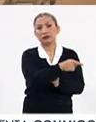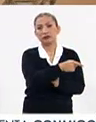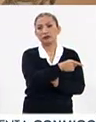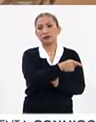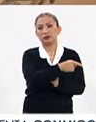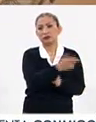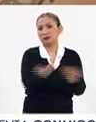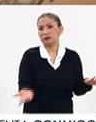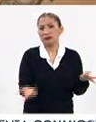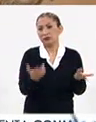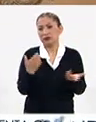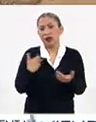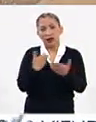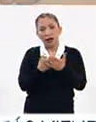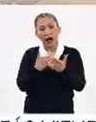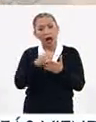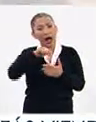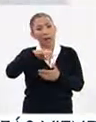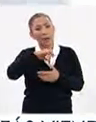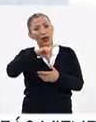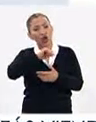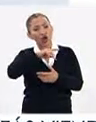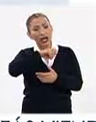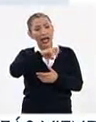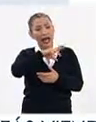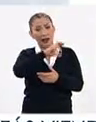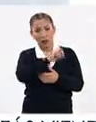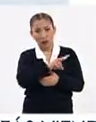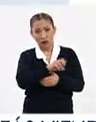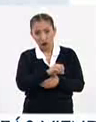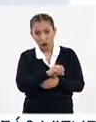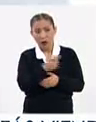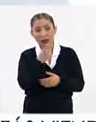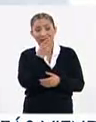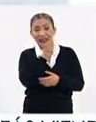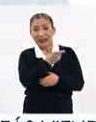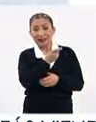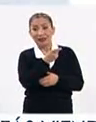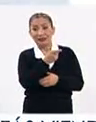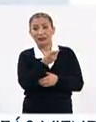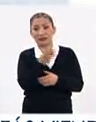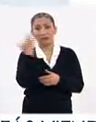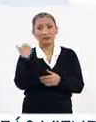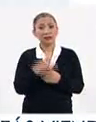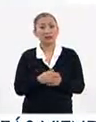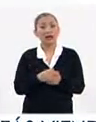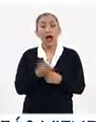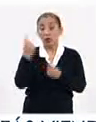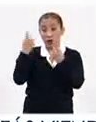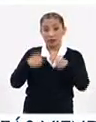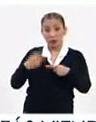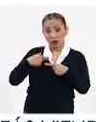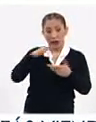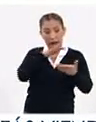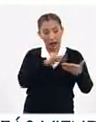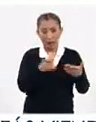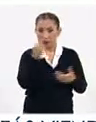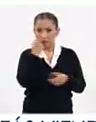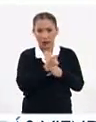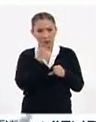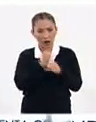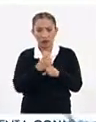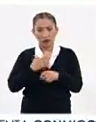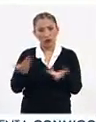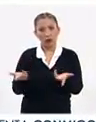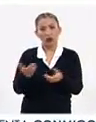supuesto, siendo crítico de Amado Nervo, y ya después se dio cuenta que... Sí, sí, los buenos lectores que ha habido, en primerísimo lugar su